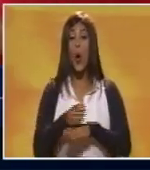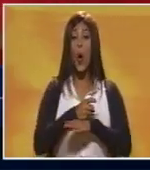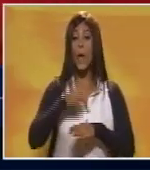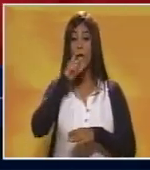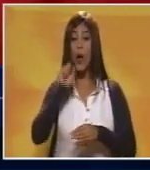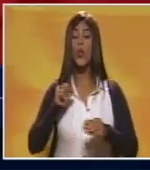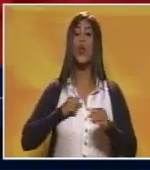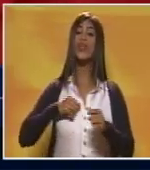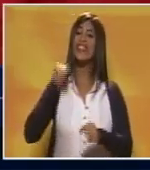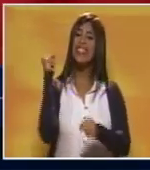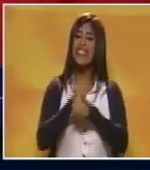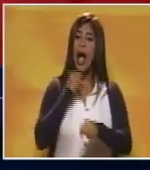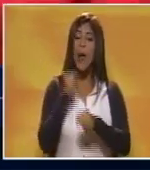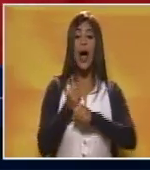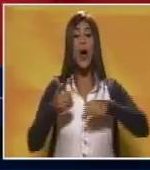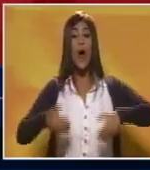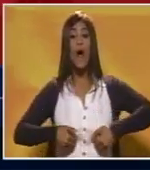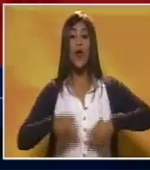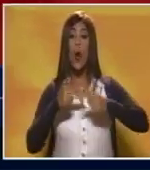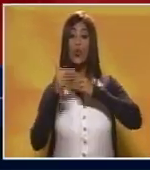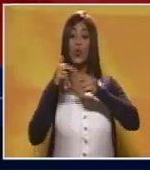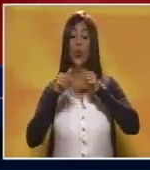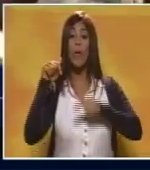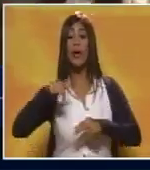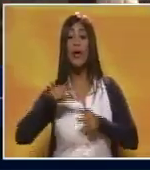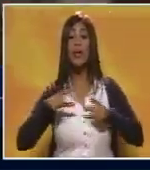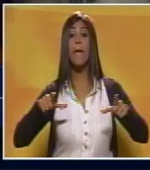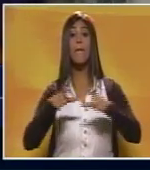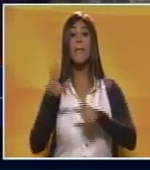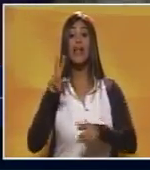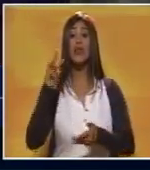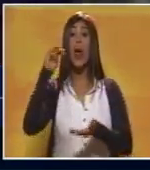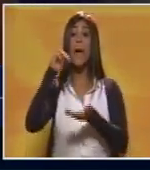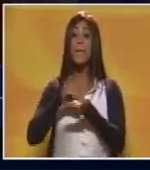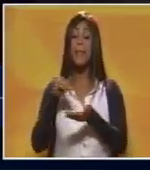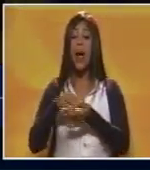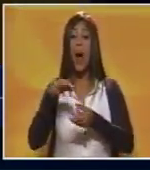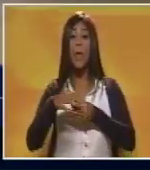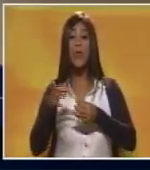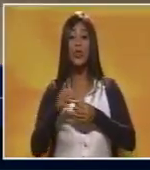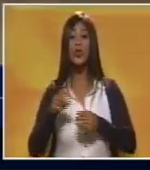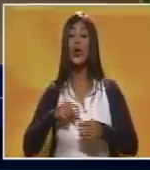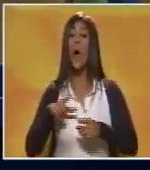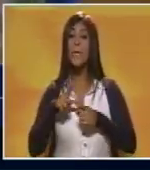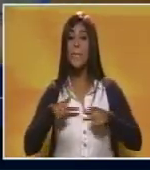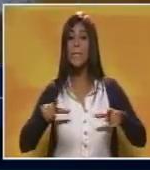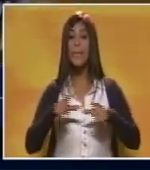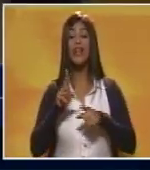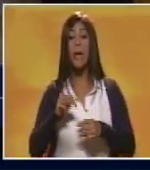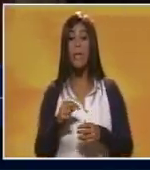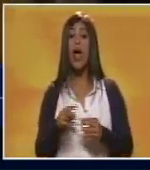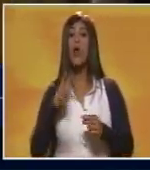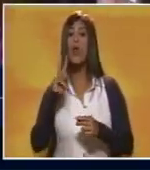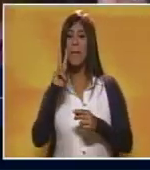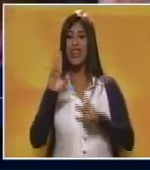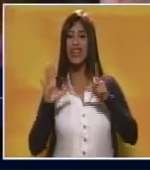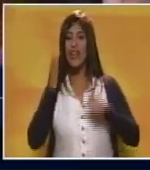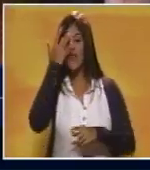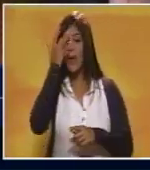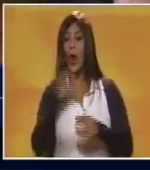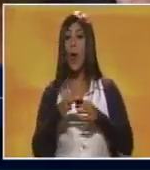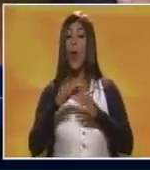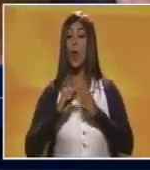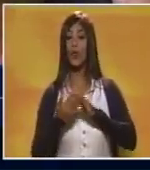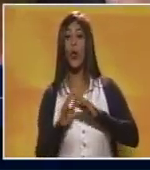haciendo posible que en Venezuela y específicamente en el estado Miranda, en el municipio Plaza y en la urbanización 27 de febrero, el